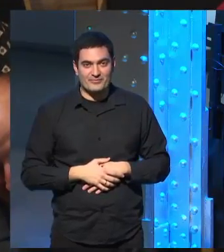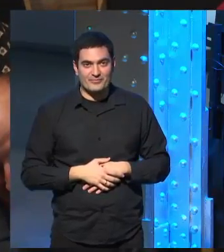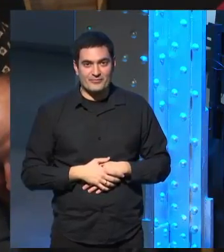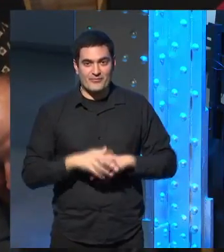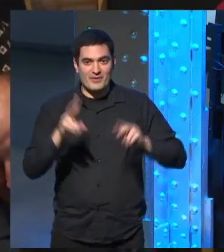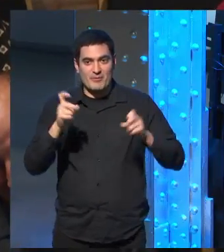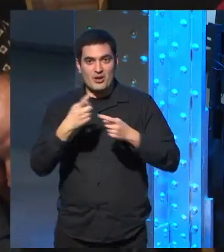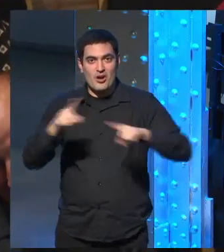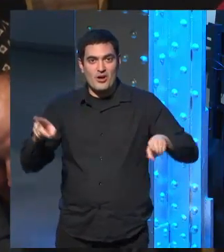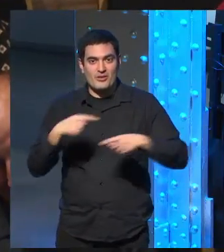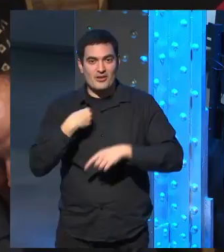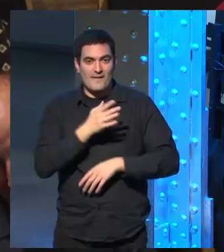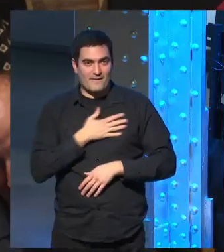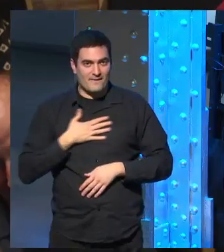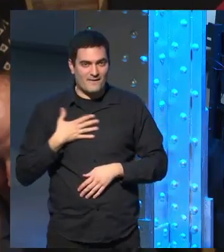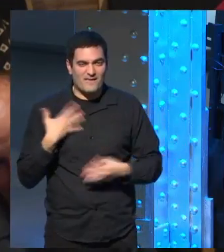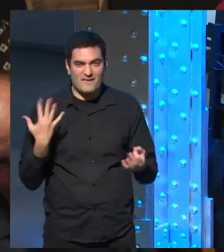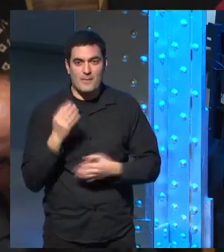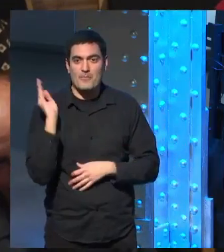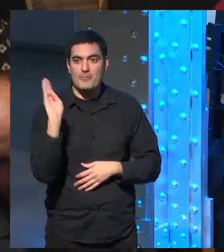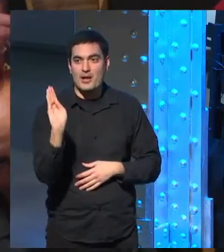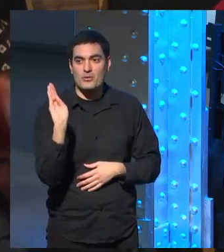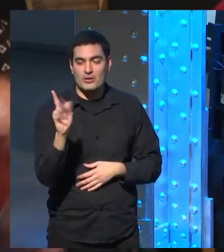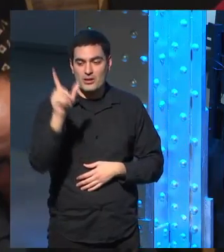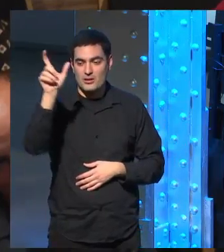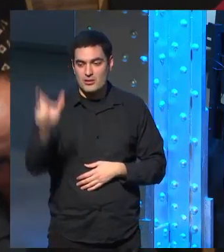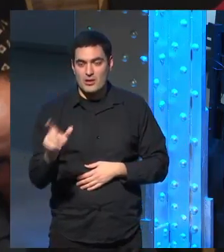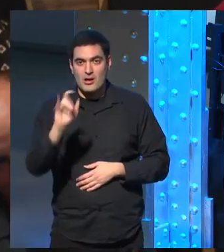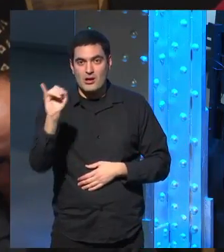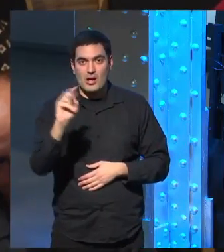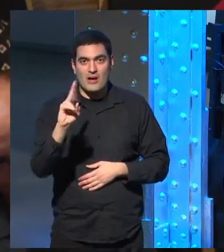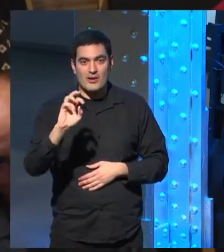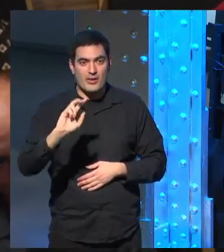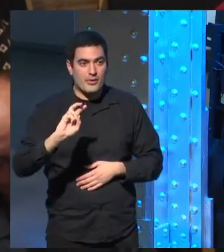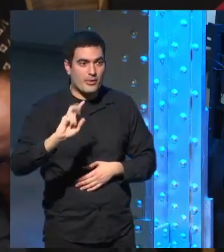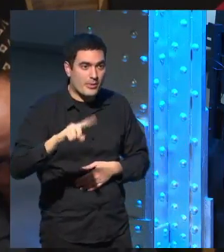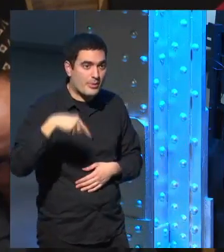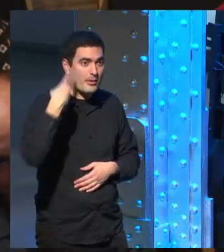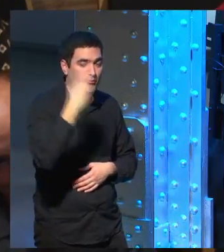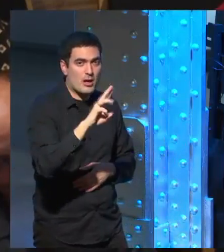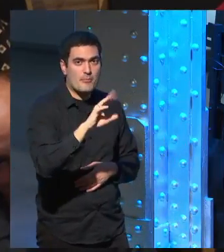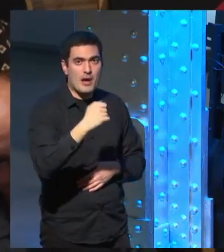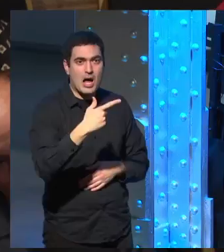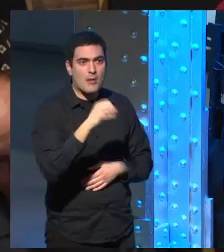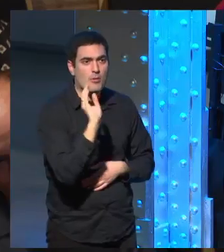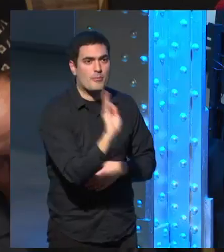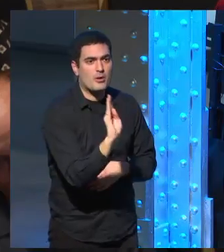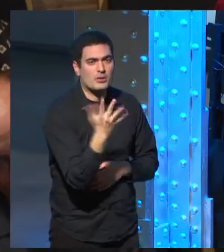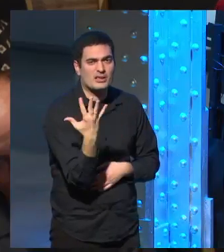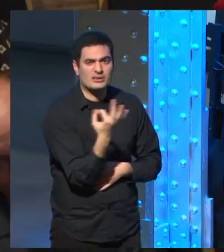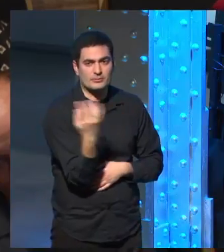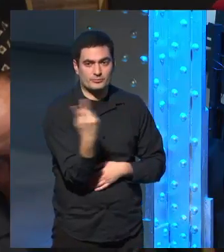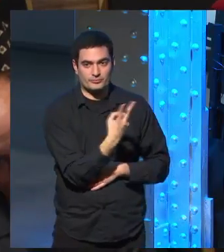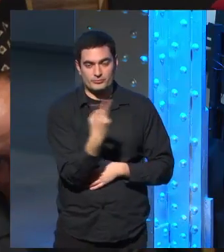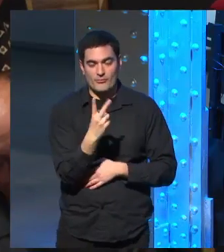de el concierto. Yo lo que quería preguntarte, Javier, y también lo hago extensible a Pablo, que